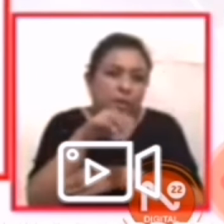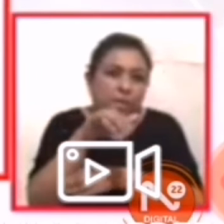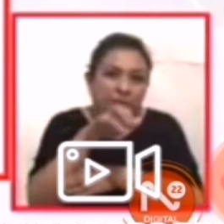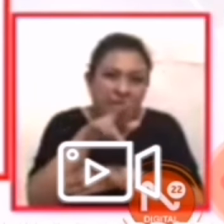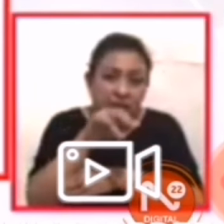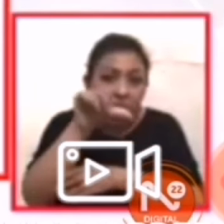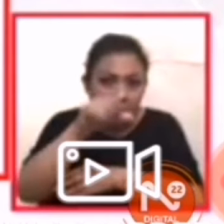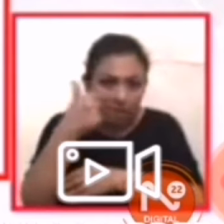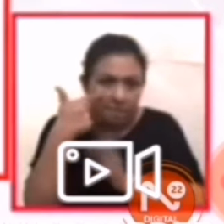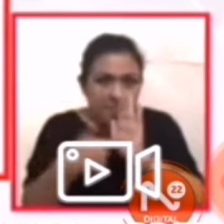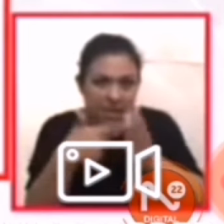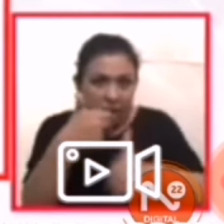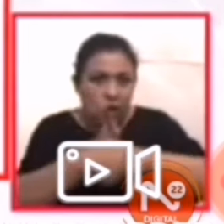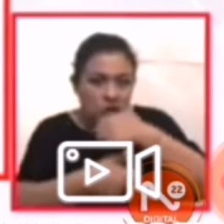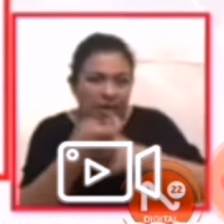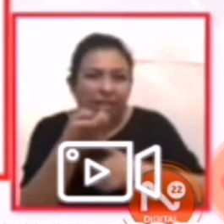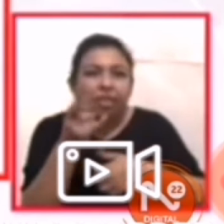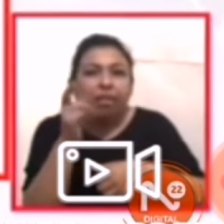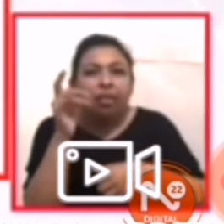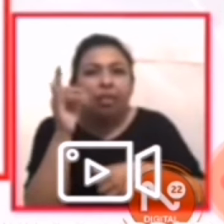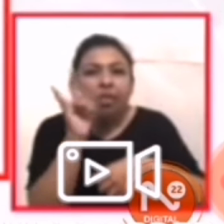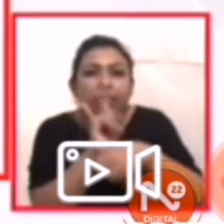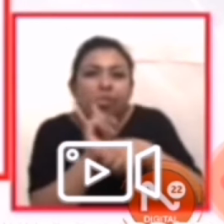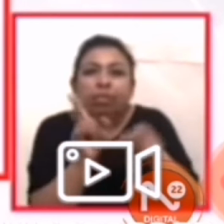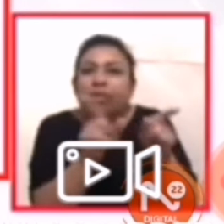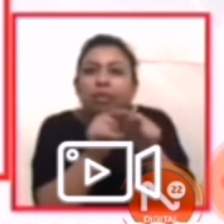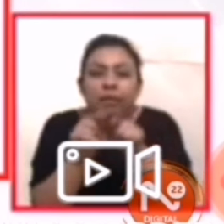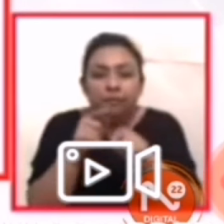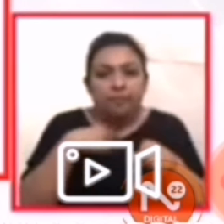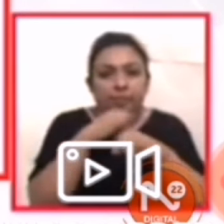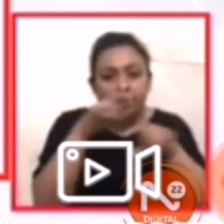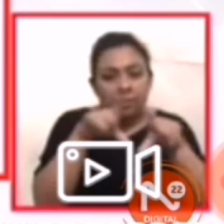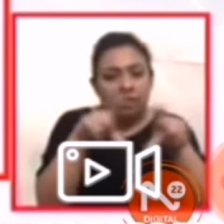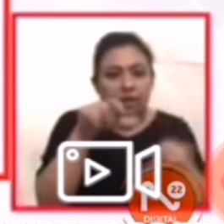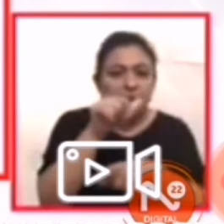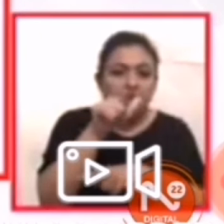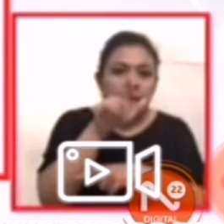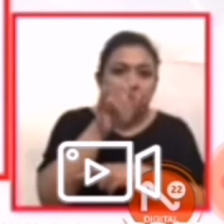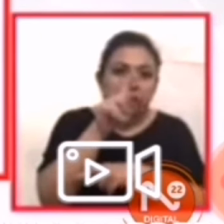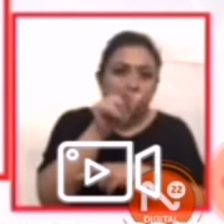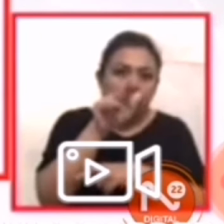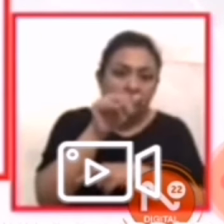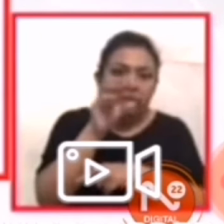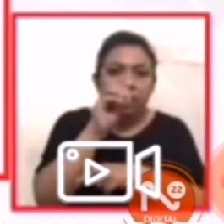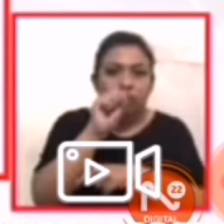precisamente en este concurso de las minificciones. Con información y texto de Alberto Aranda.